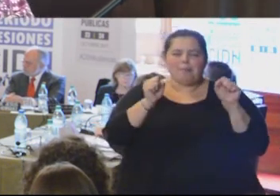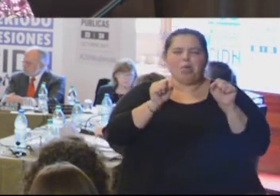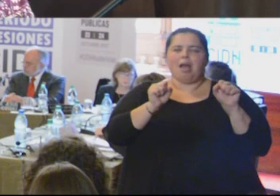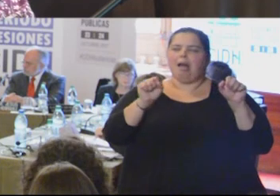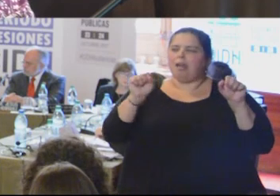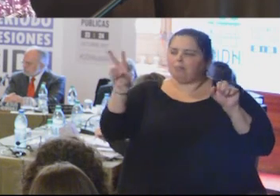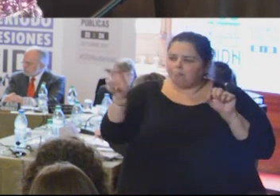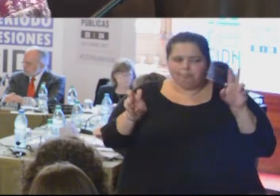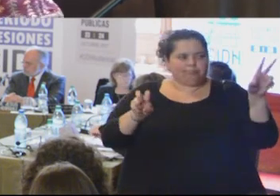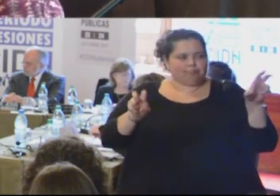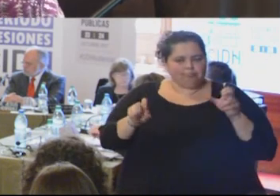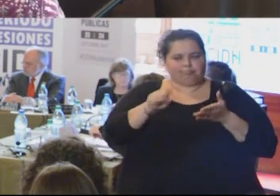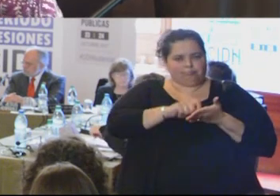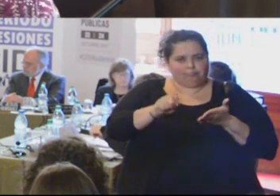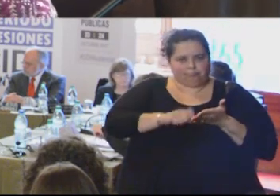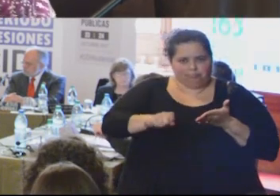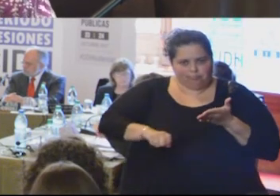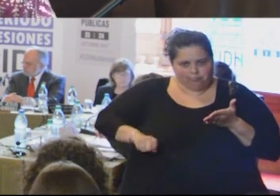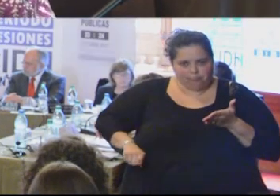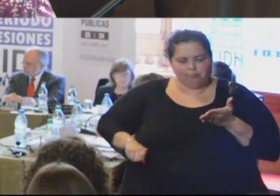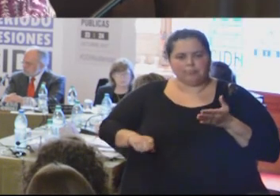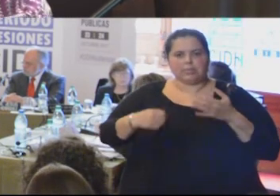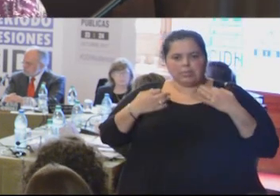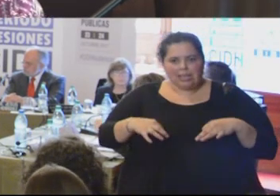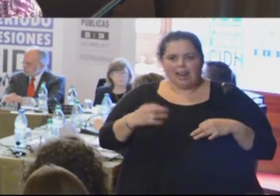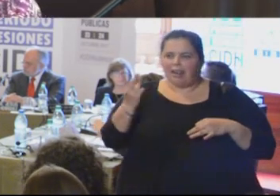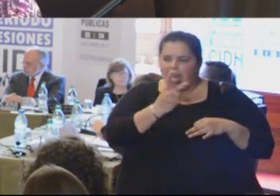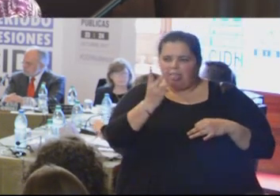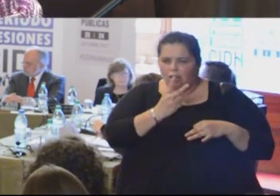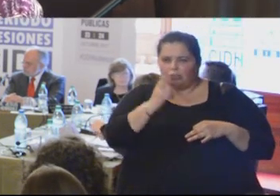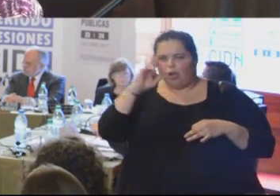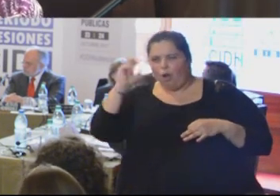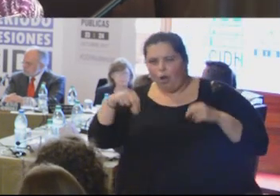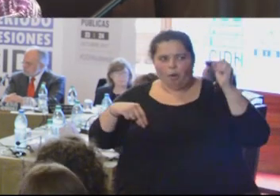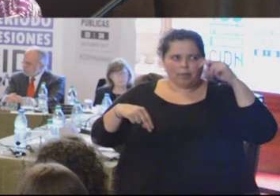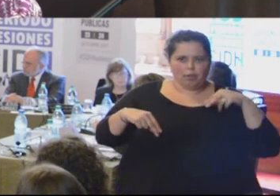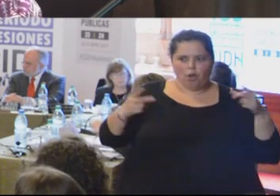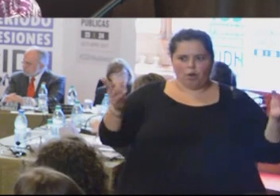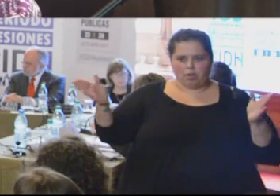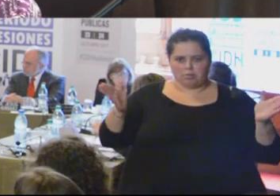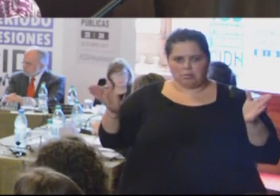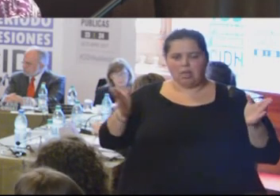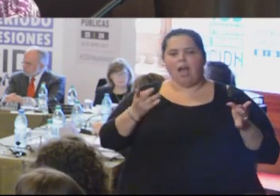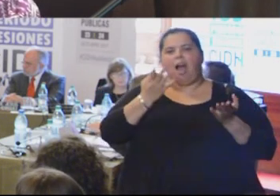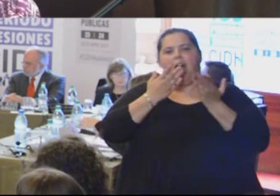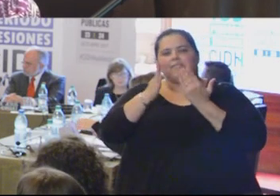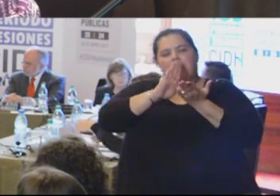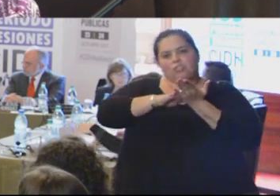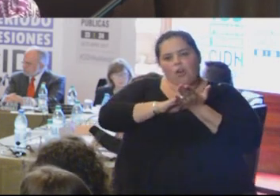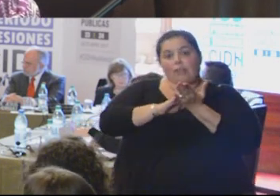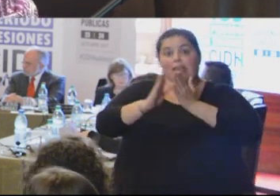en esta audiencia está estas dos visiones no hablar de un tratamiento diferenciado